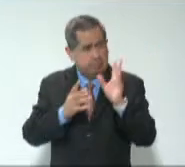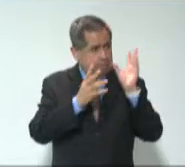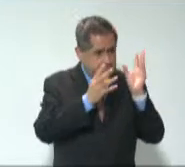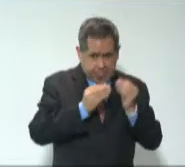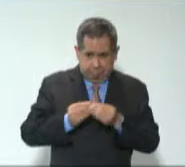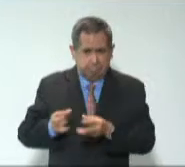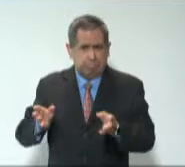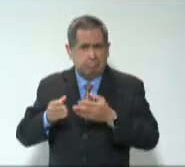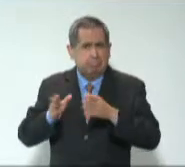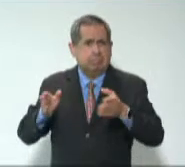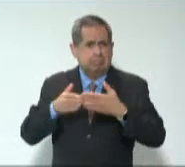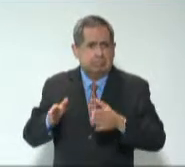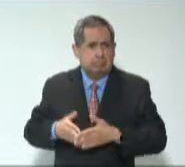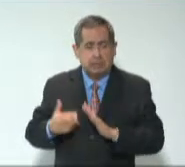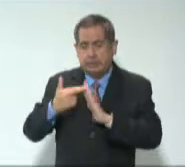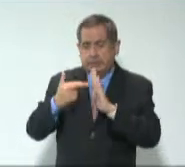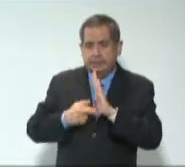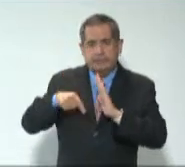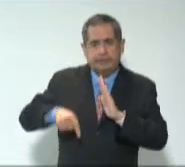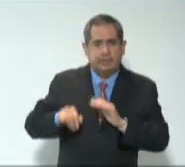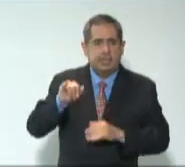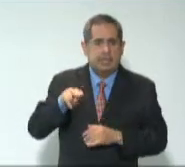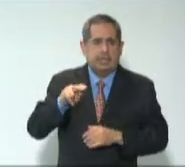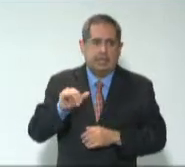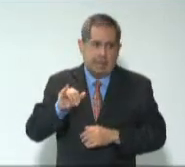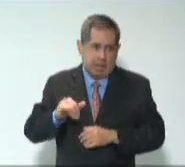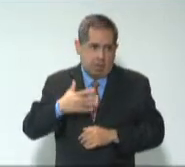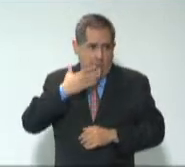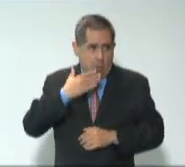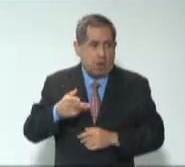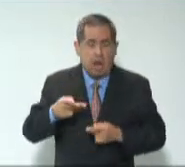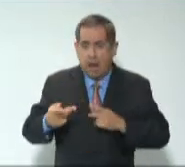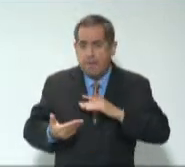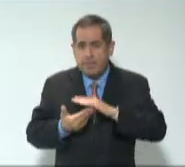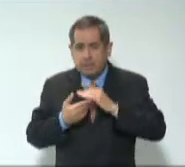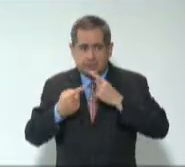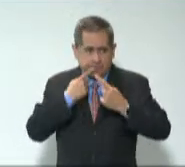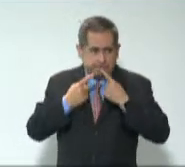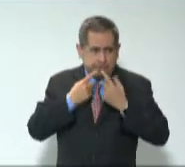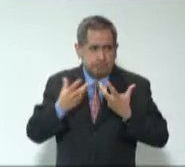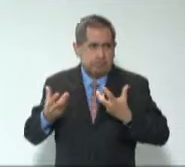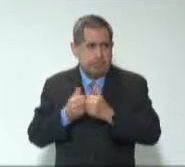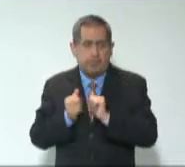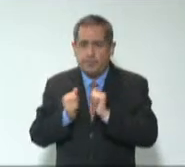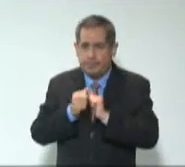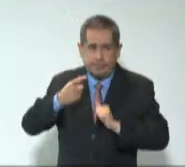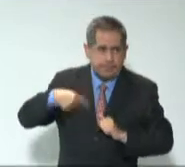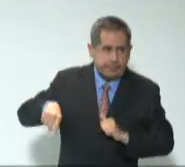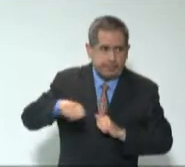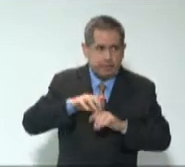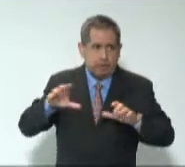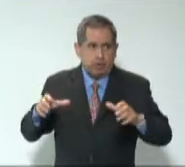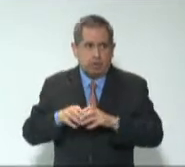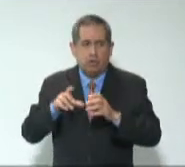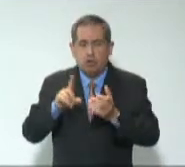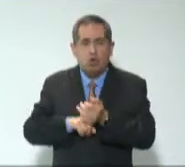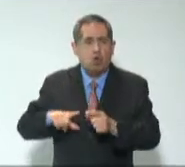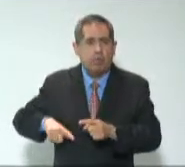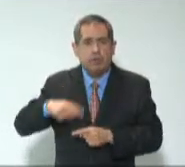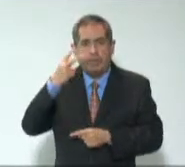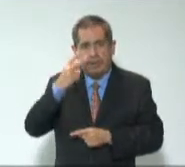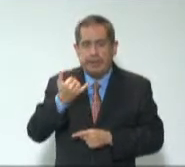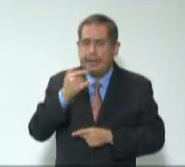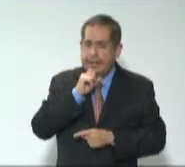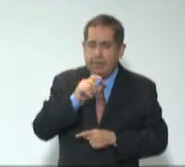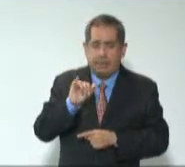eh el inai Por cierto ha sido muy productiva esta mesa técnica permanente conjunta entre el gobierno de México